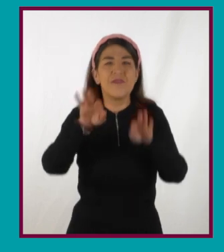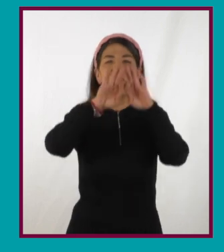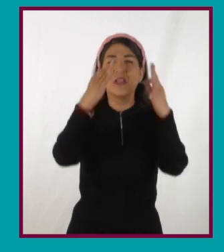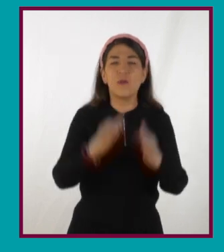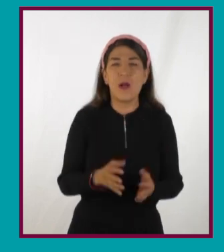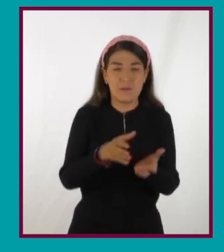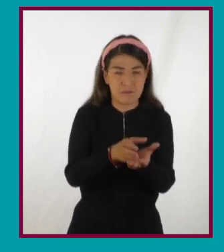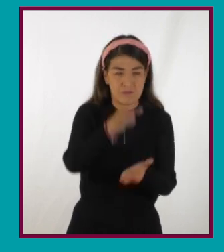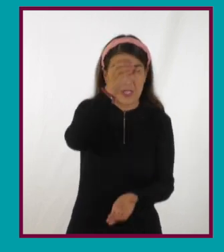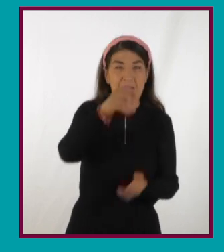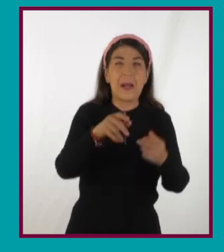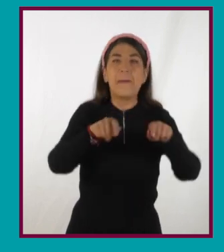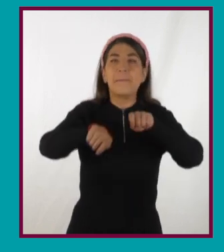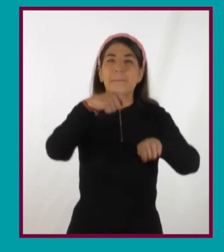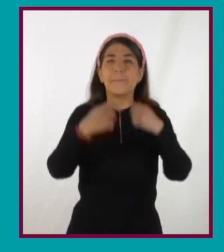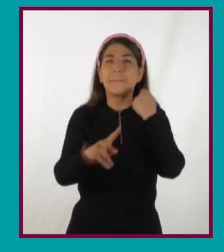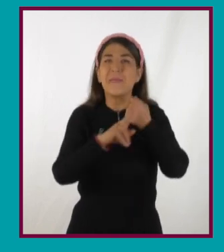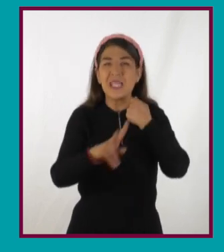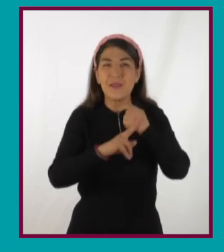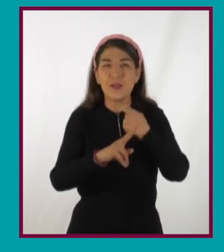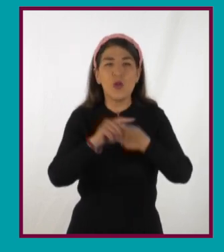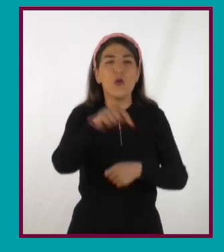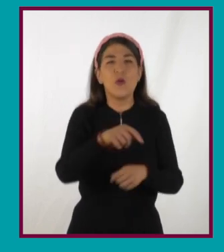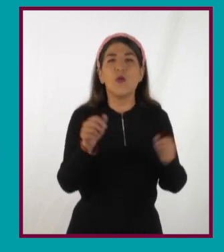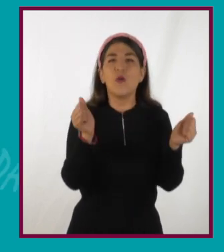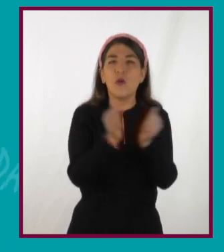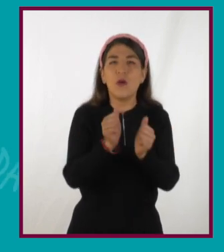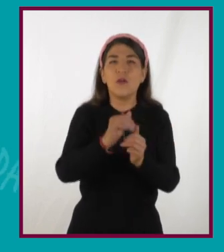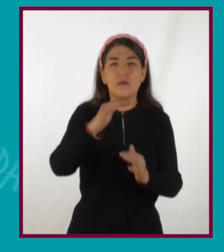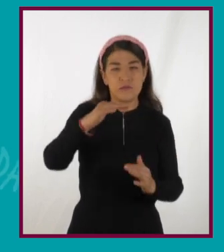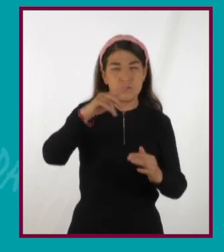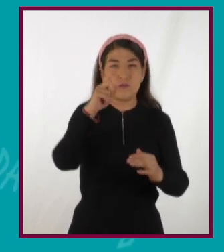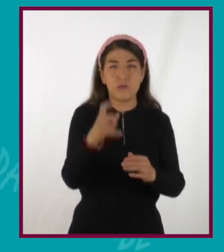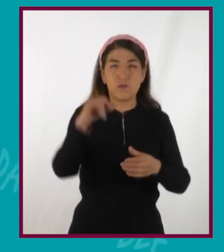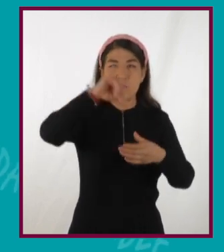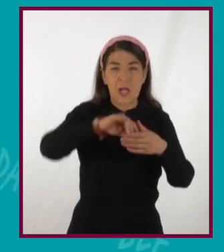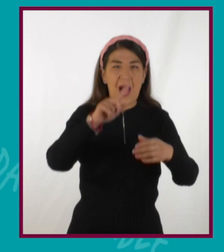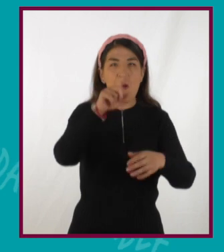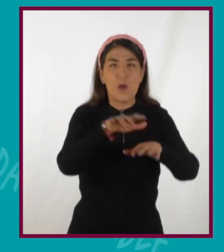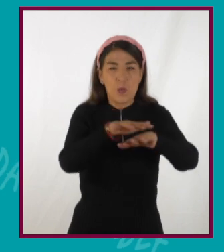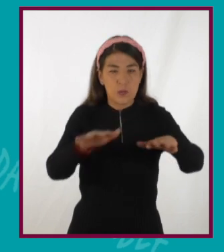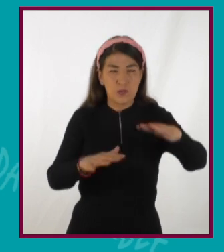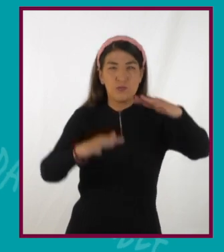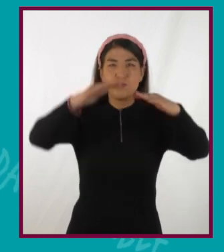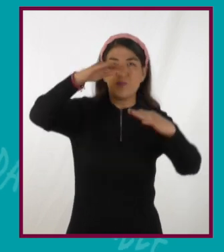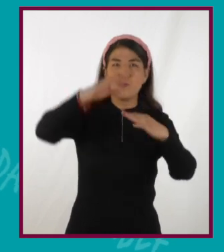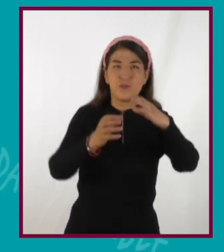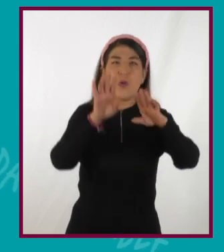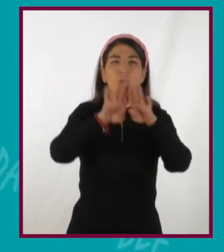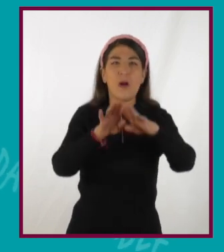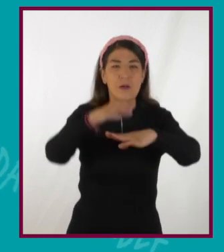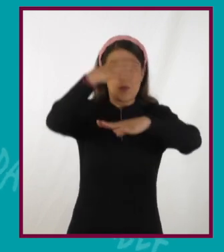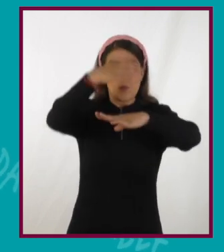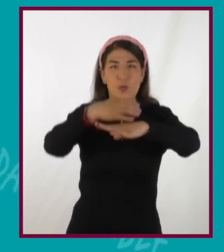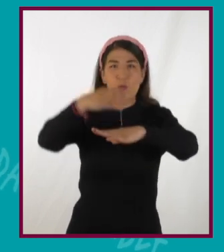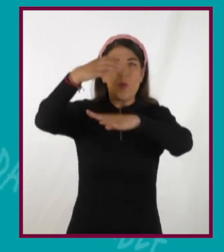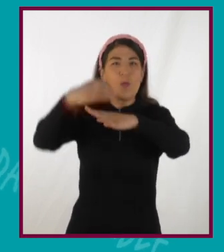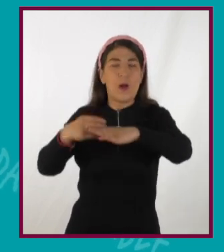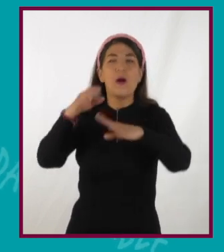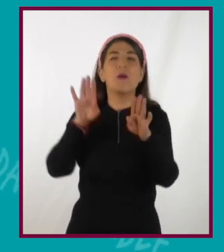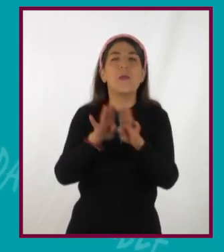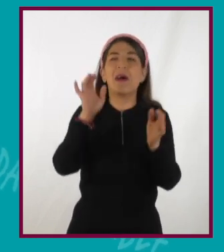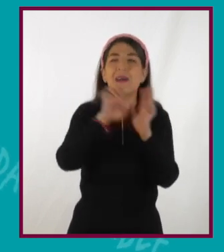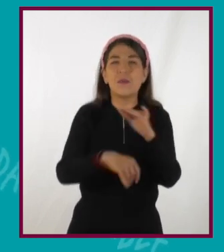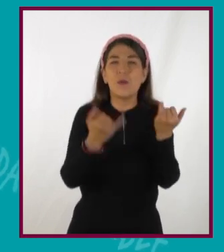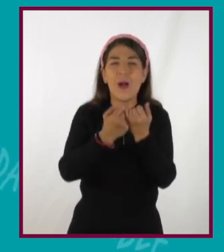algunas figuras de cristal que flotan en un cilindro lleno de agua y que, a través de la mayor o menor compresión que se realiza